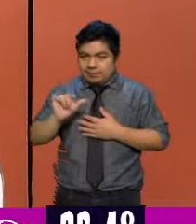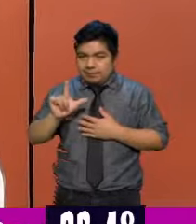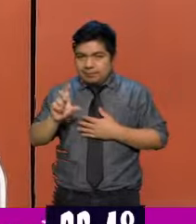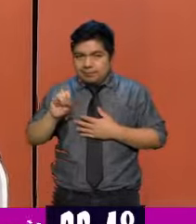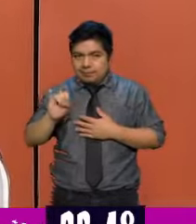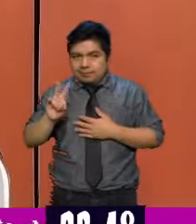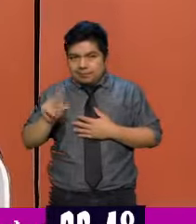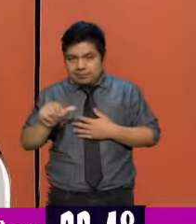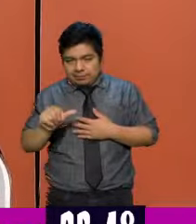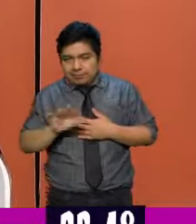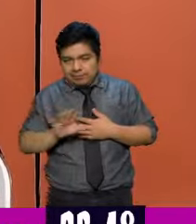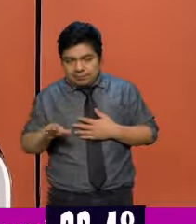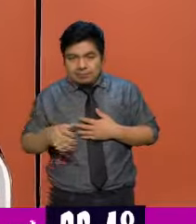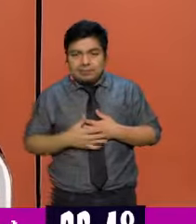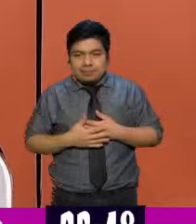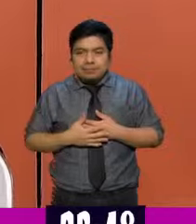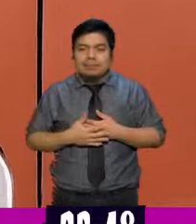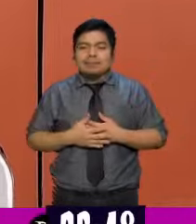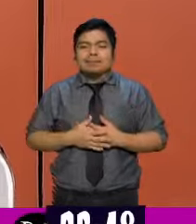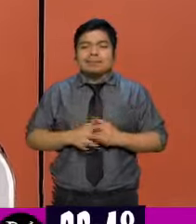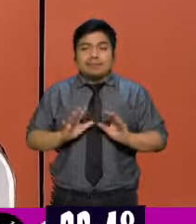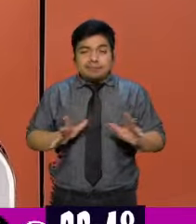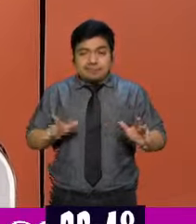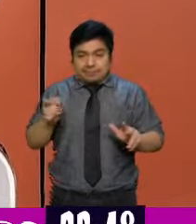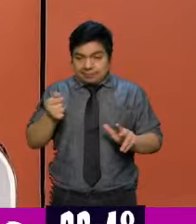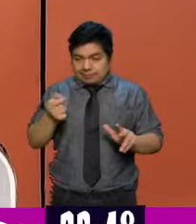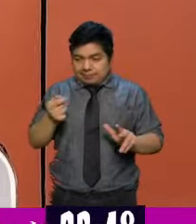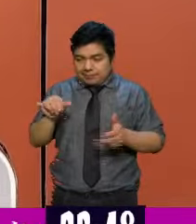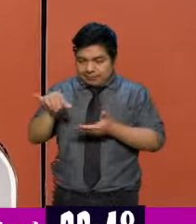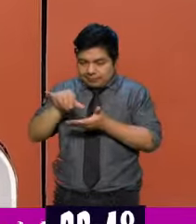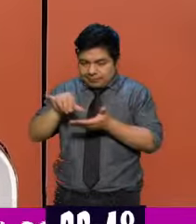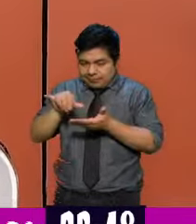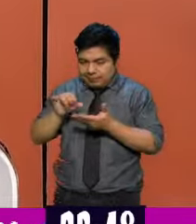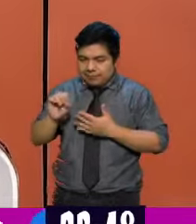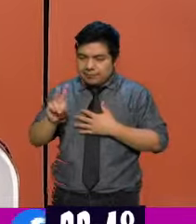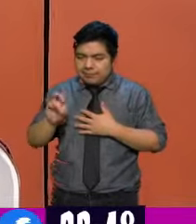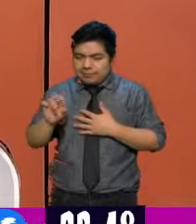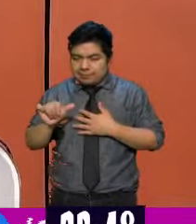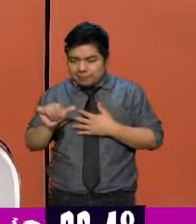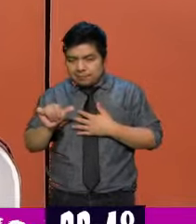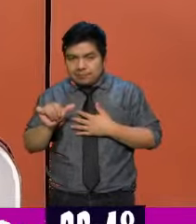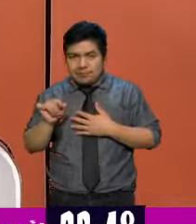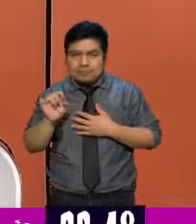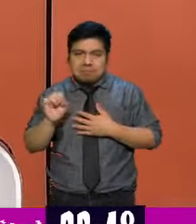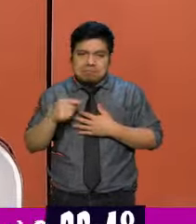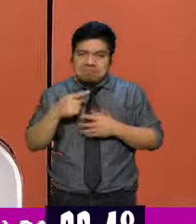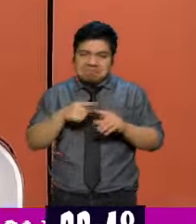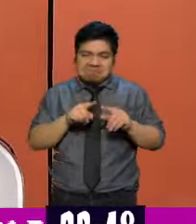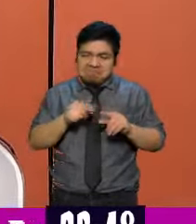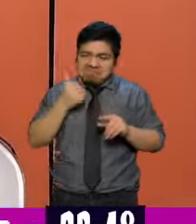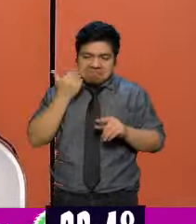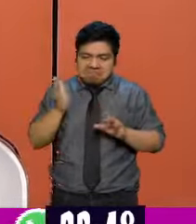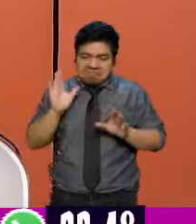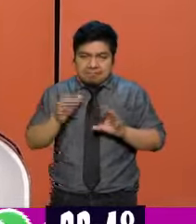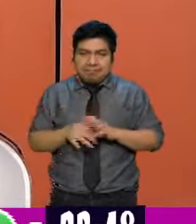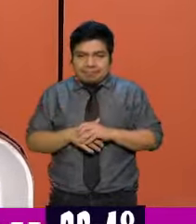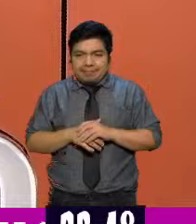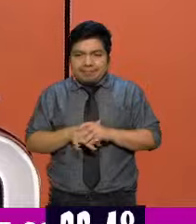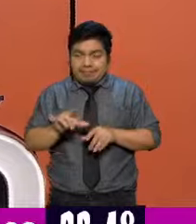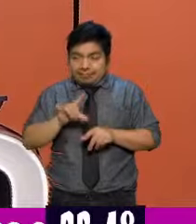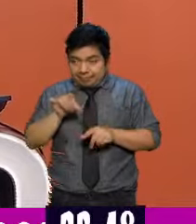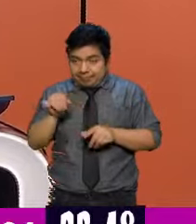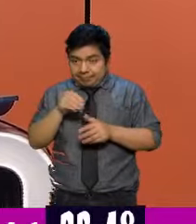Ya dije el nombre, ya dije el nombre. Okay. Bueno, agregamos un poco de aceite de olivo. Puede ser aceite de ajonjolí o el que quieran, ¿vale? Luego vamos a